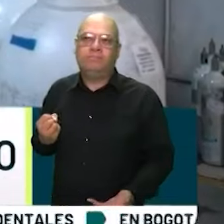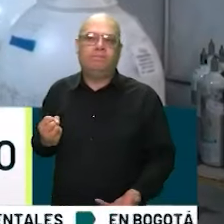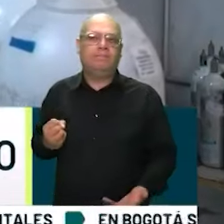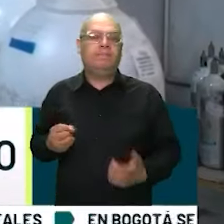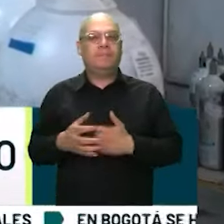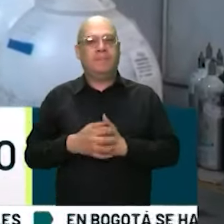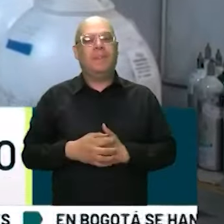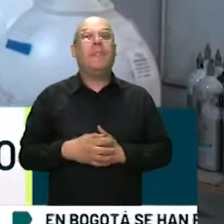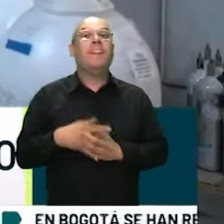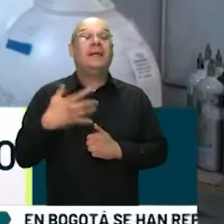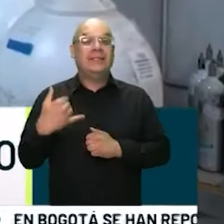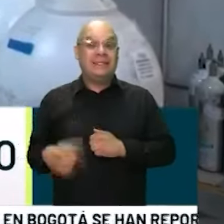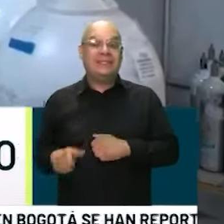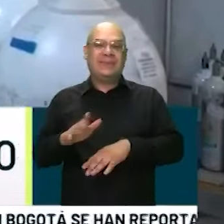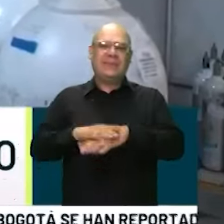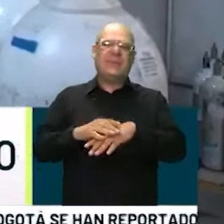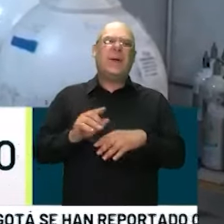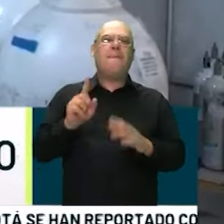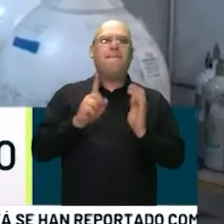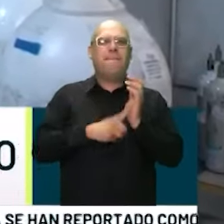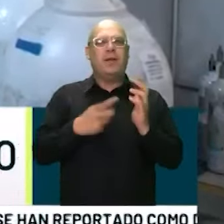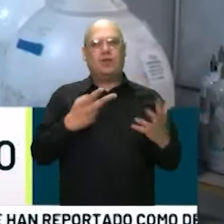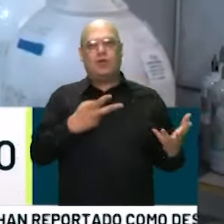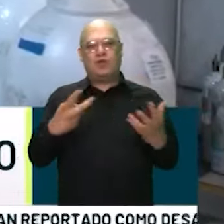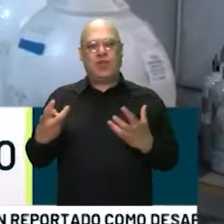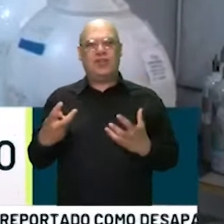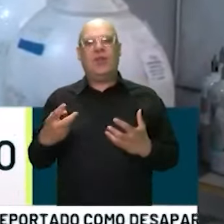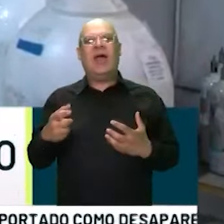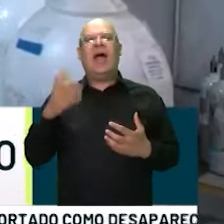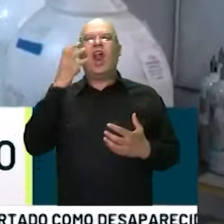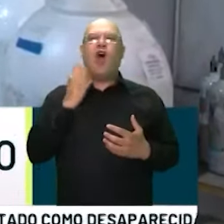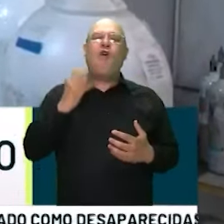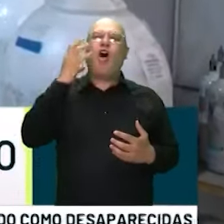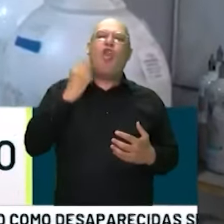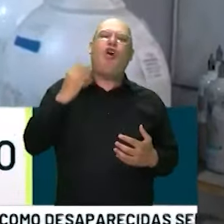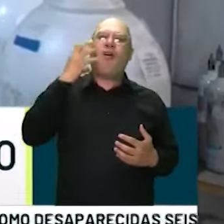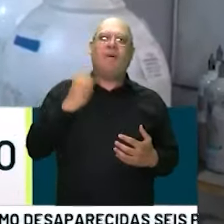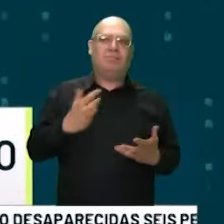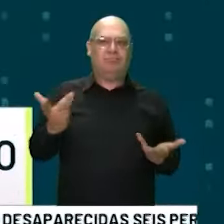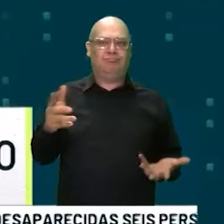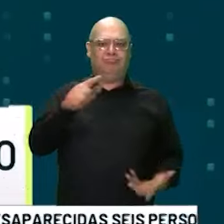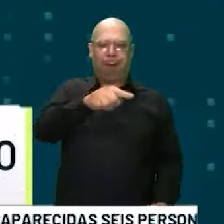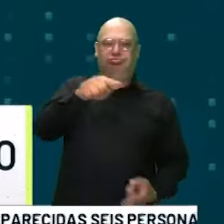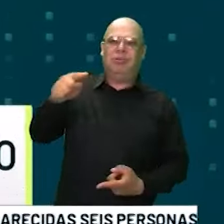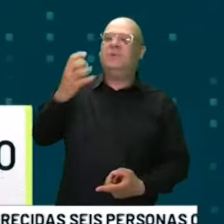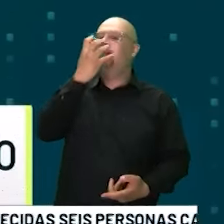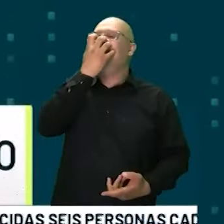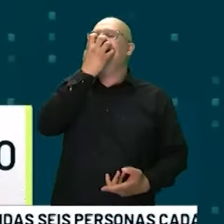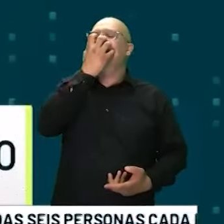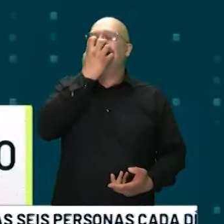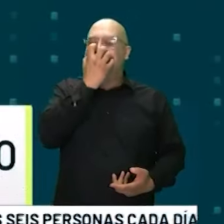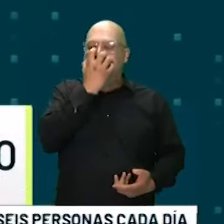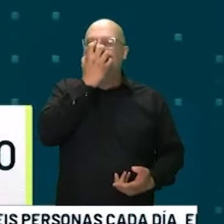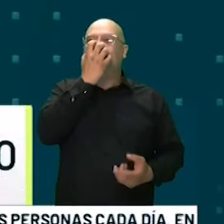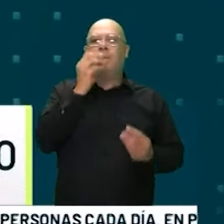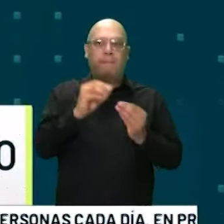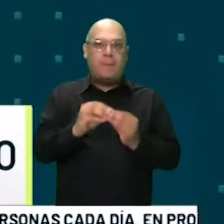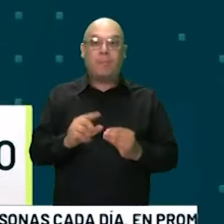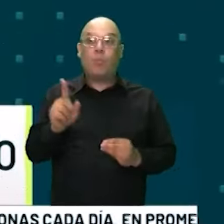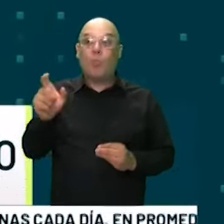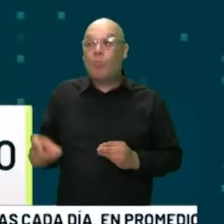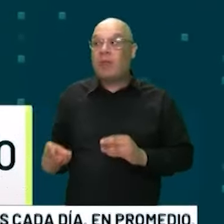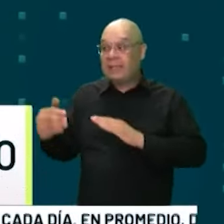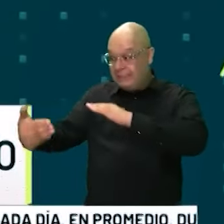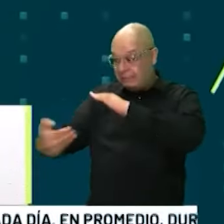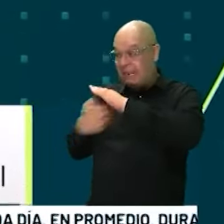mes se registraron 1.260 casos de robos de cilindros y concentradores de oxígeno. No permitas el ingreso de cualquier